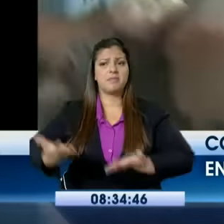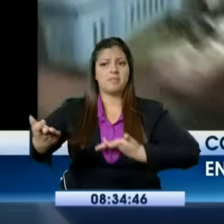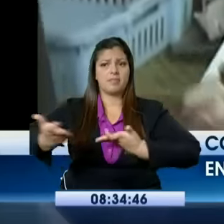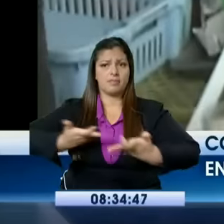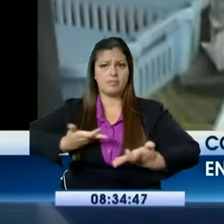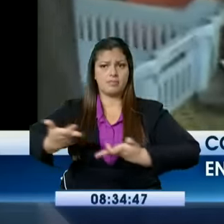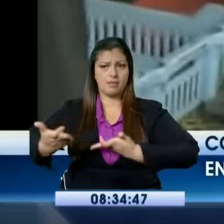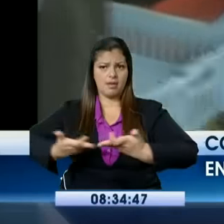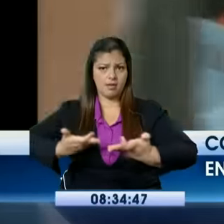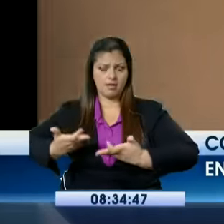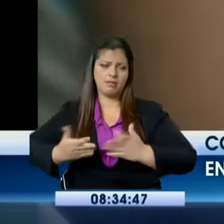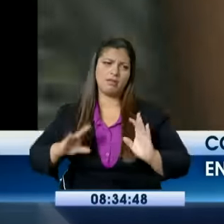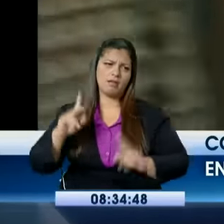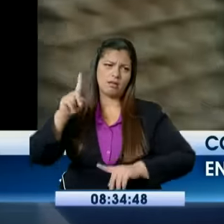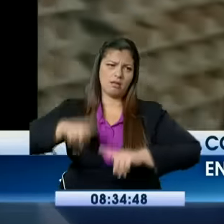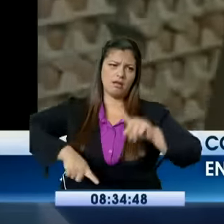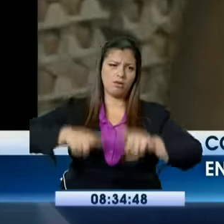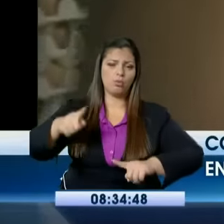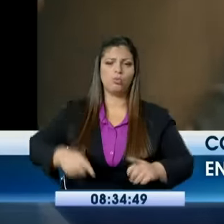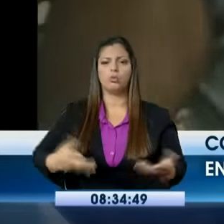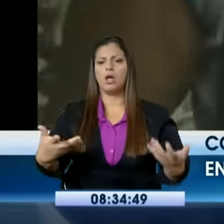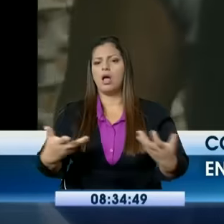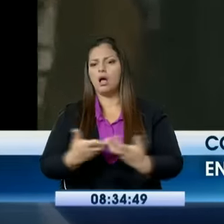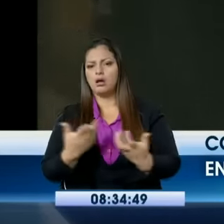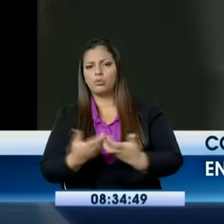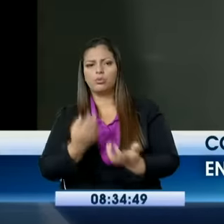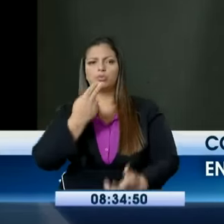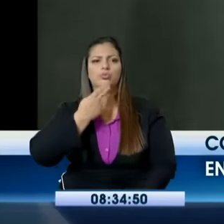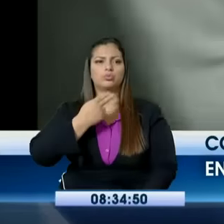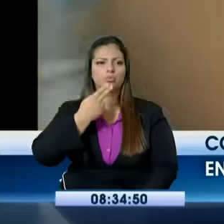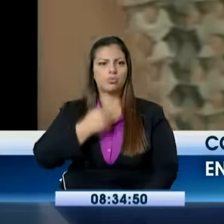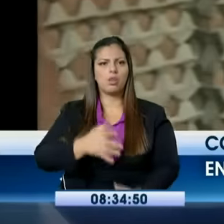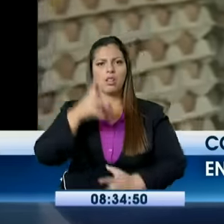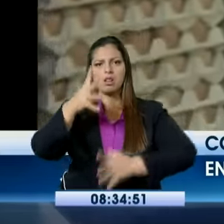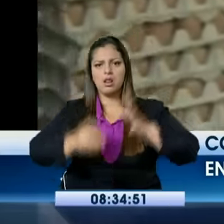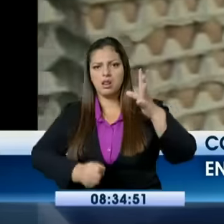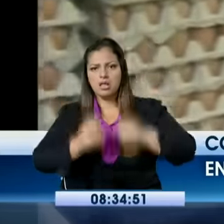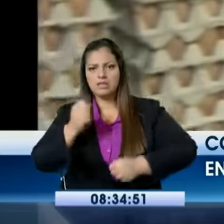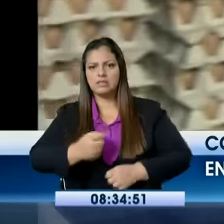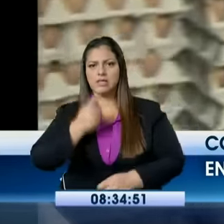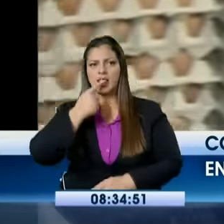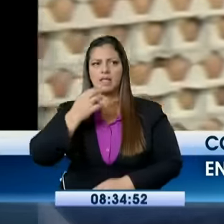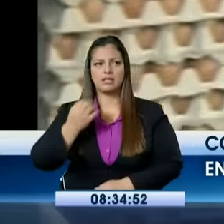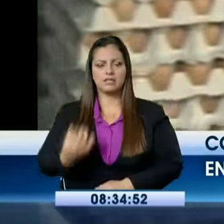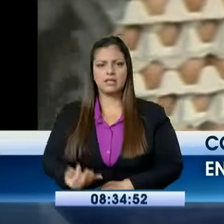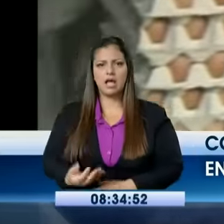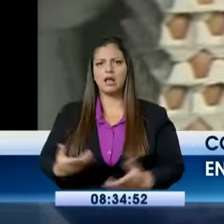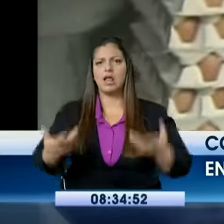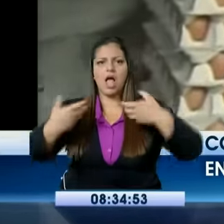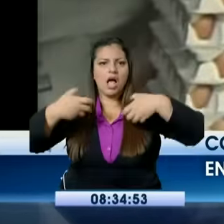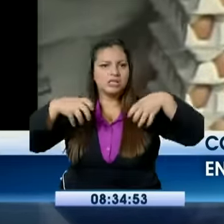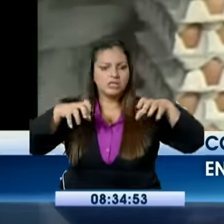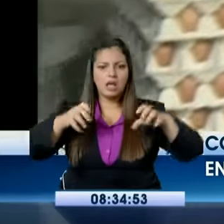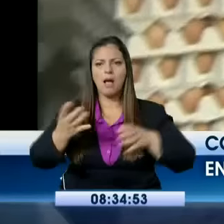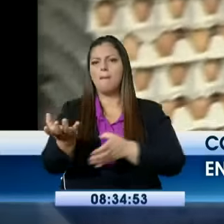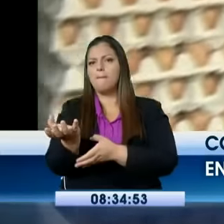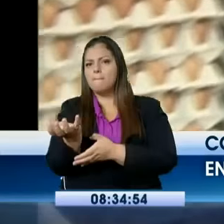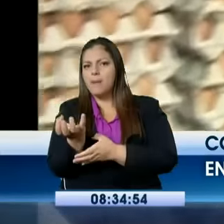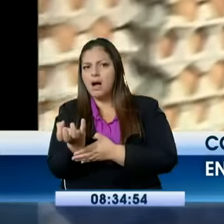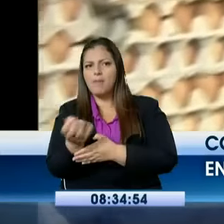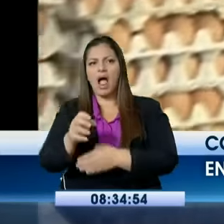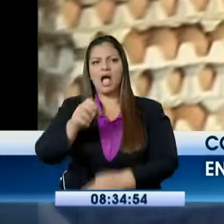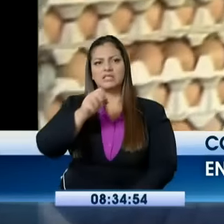incrementando los precios en el arroz, el azúcar, sal, leche, productos como agrícolas, como el choclo, la papa, la